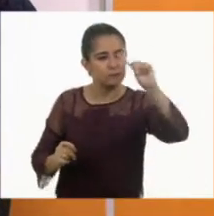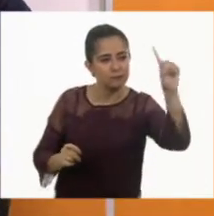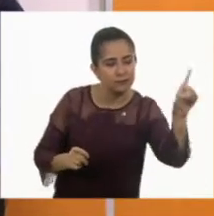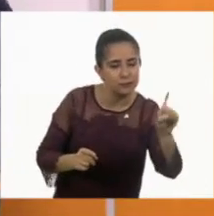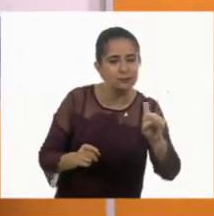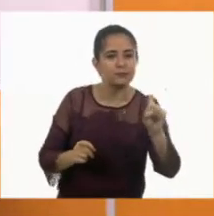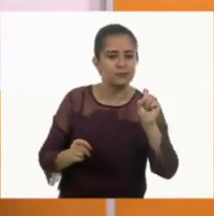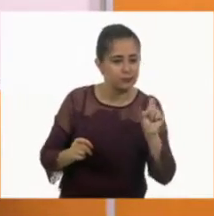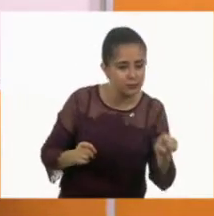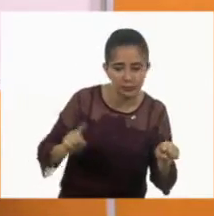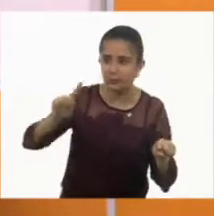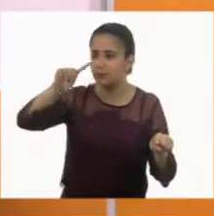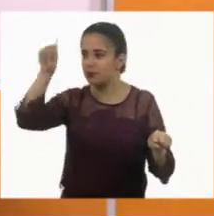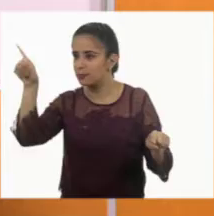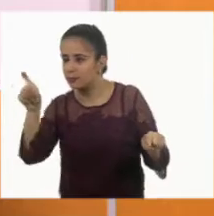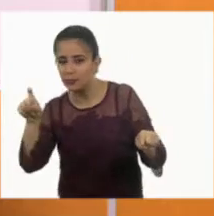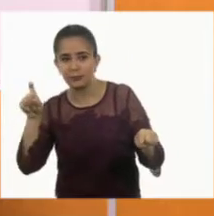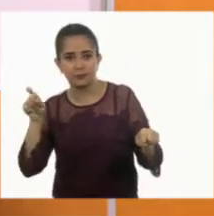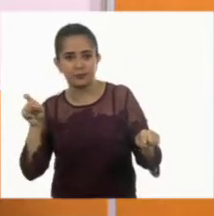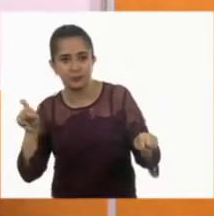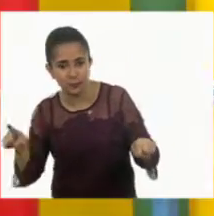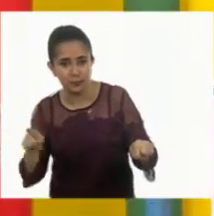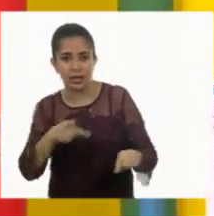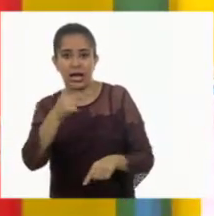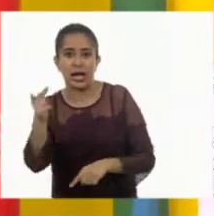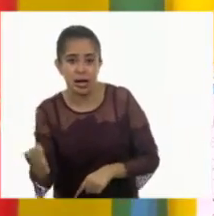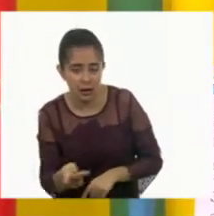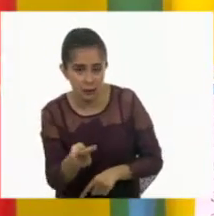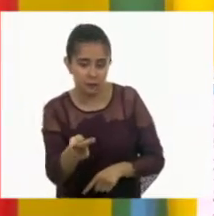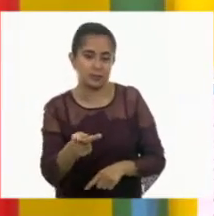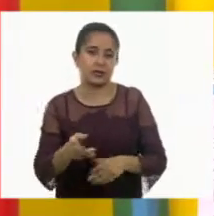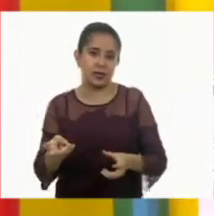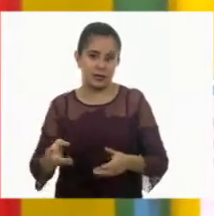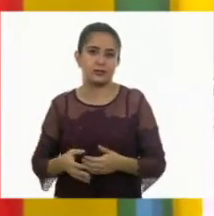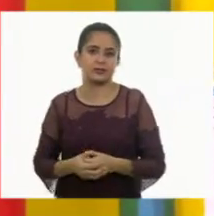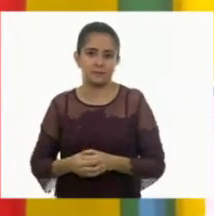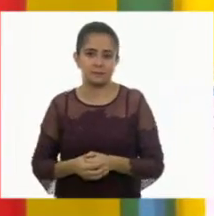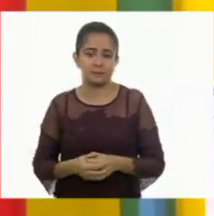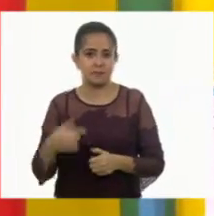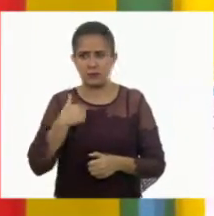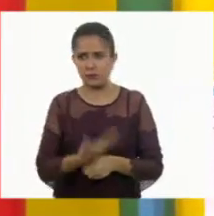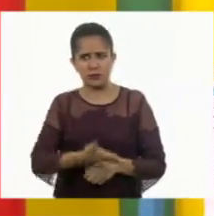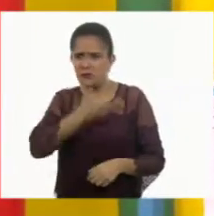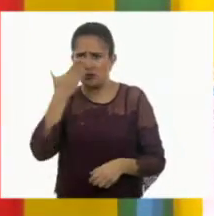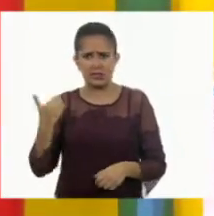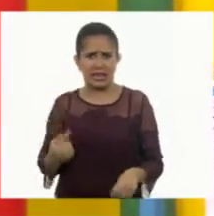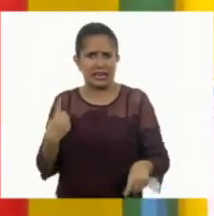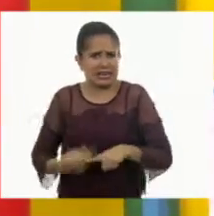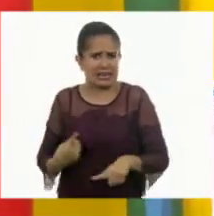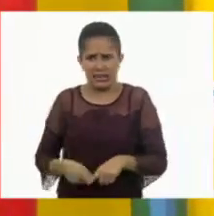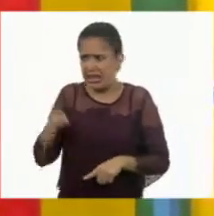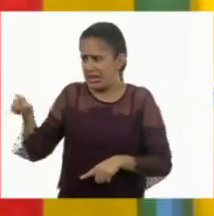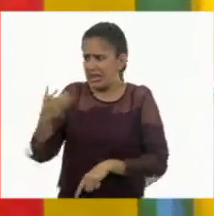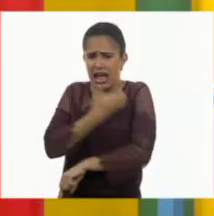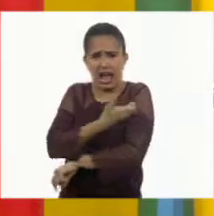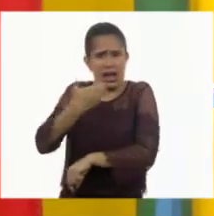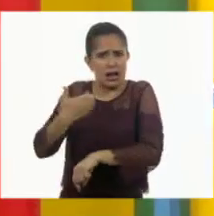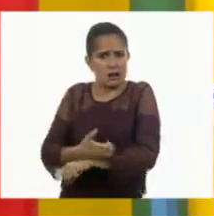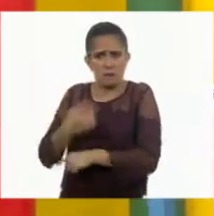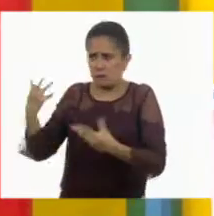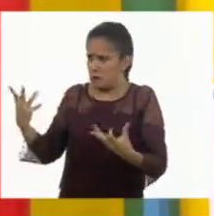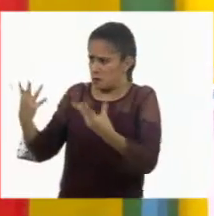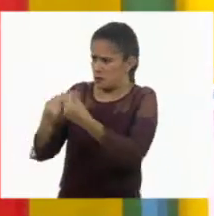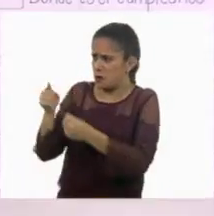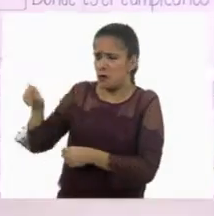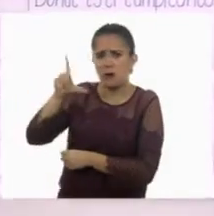es el chico que va yo con no Lucía? Yo no sé quién va con Lucía y tengo curiosidad de saberlo. Por eso digo, ¿quién es